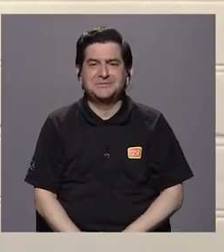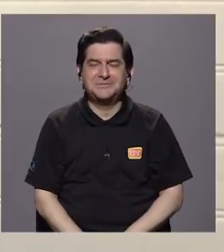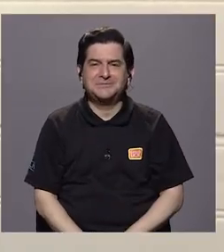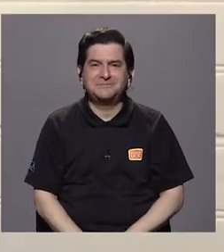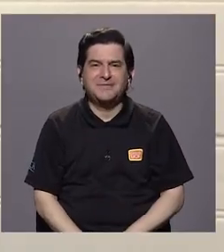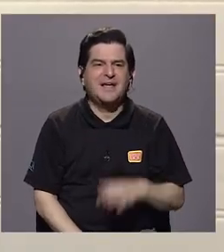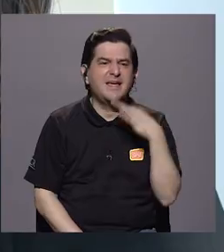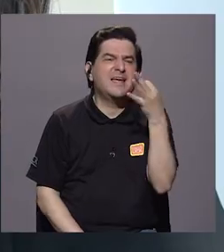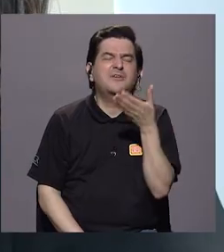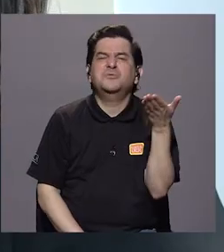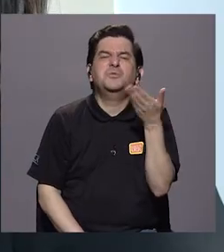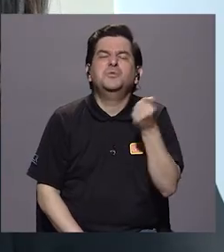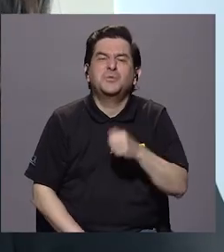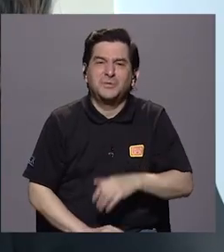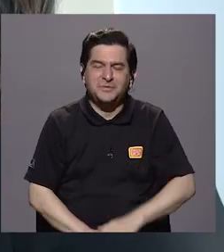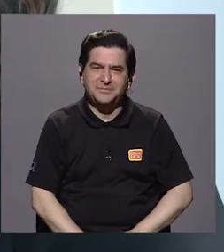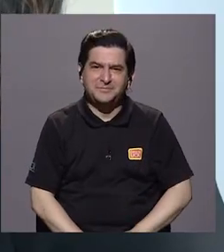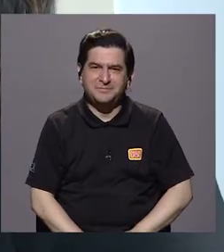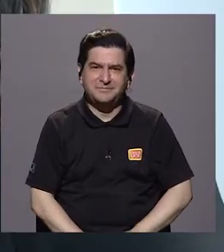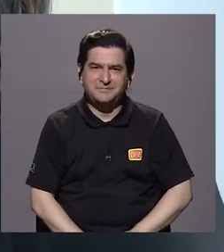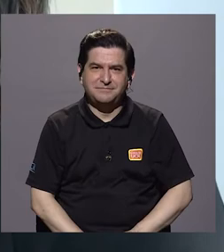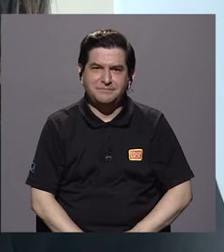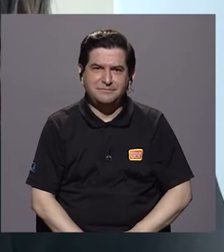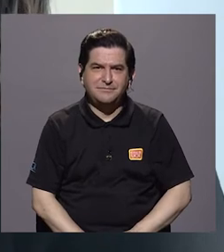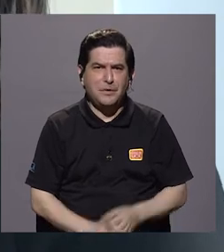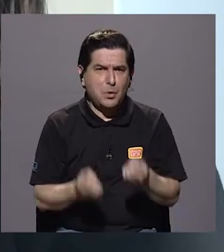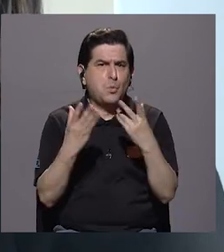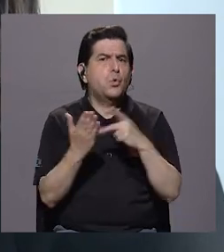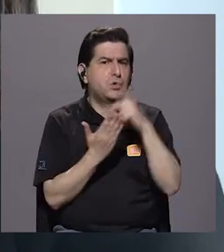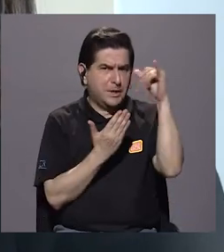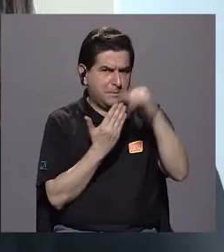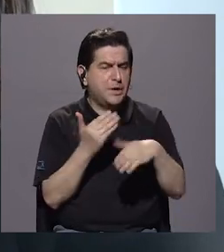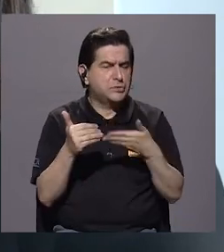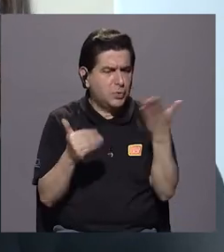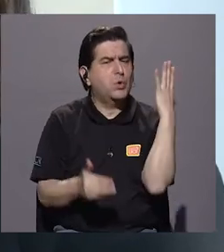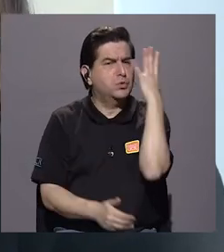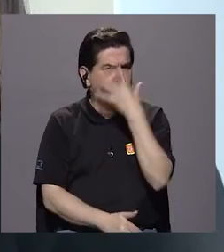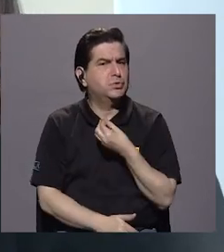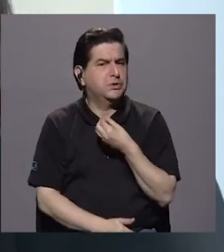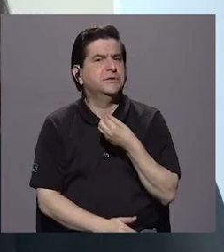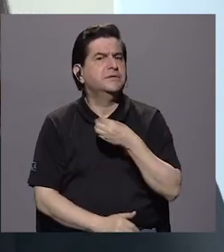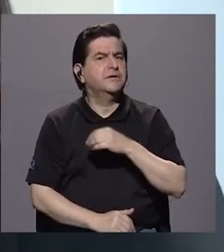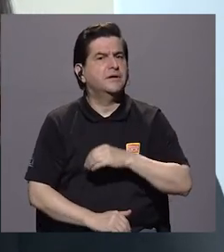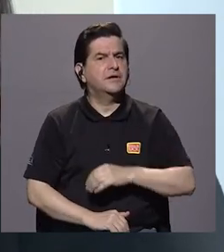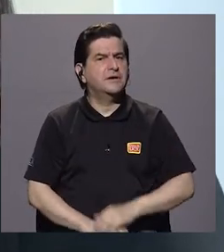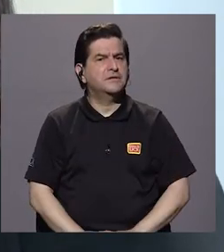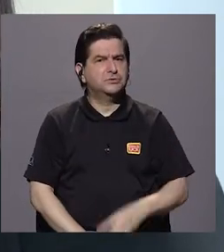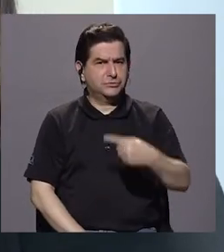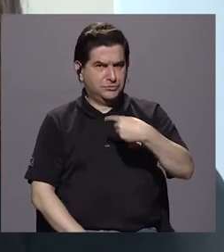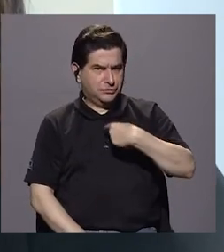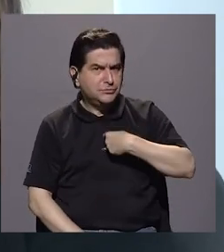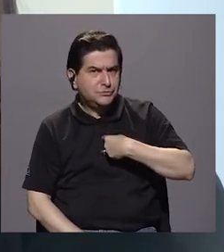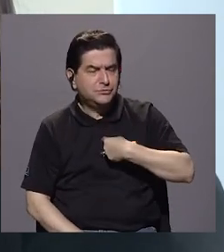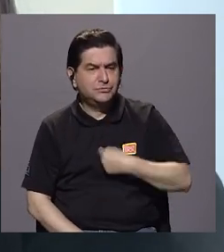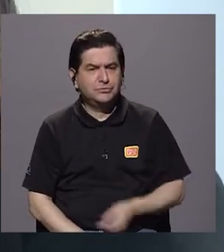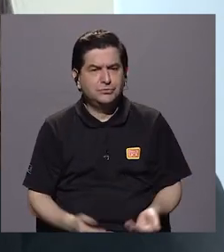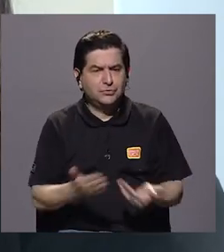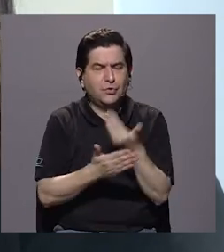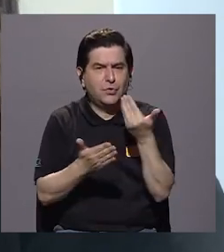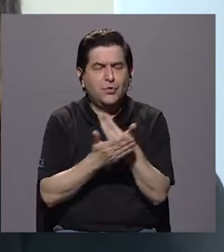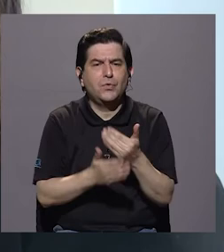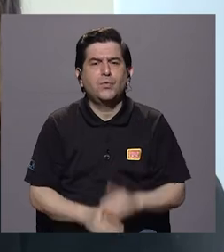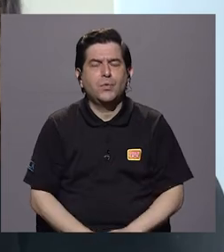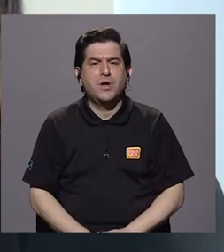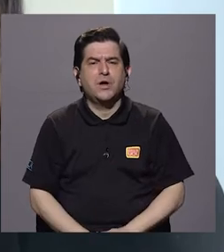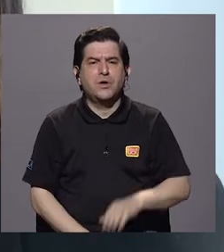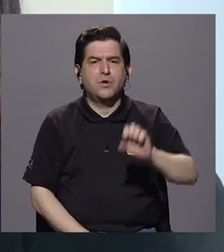¿Qué viene para usted? Muchos proyectos, muchas cosas bonitas. Vengo con un nuevo lanzamiento de show que va